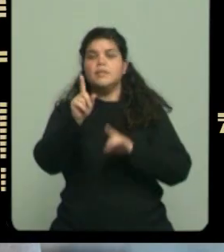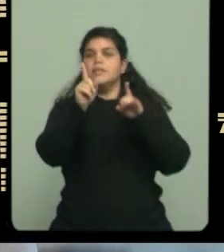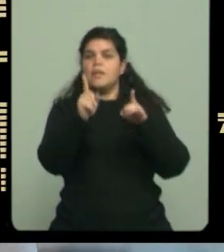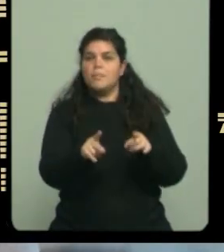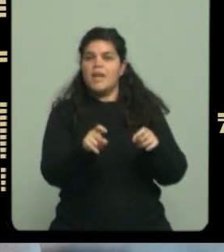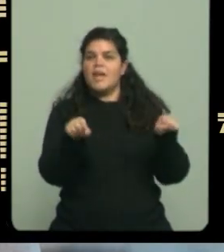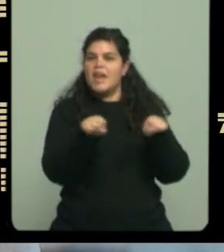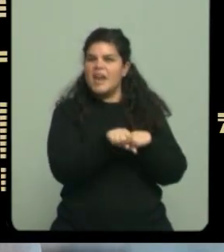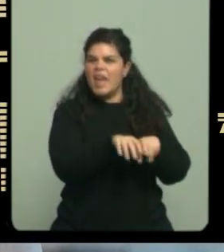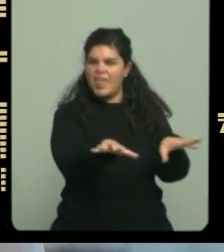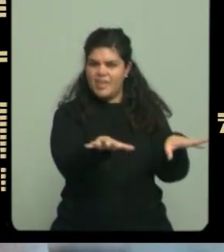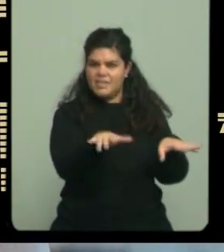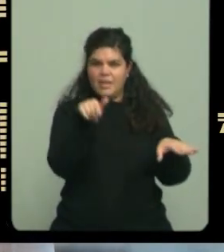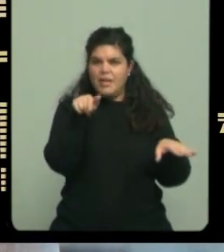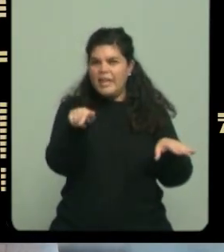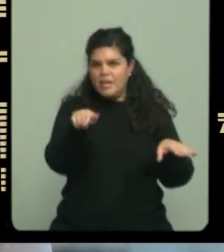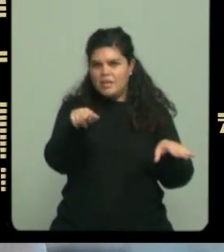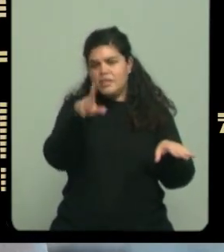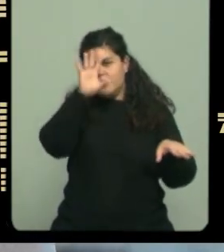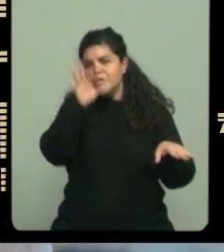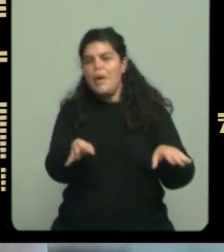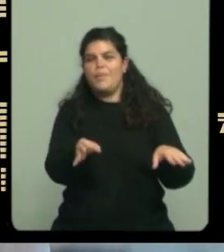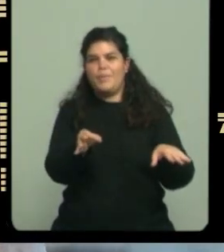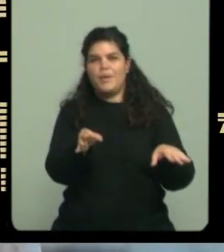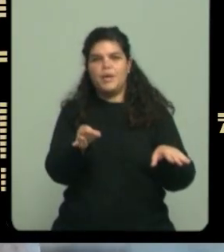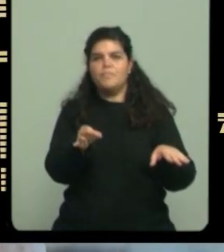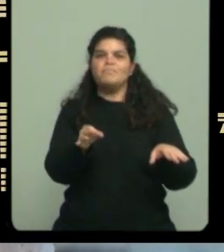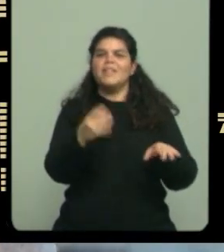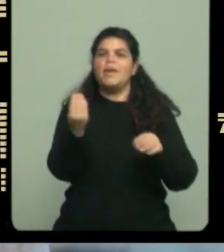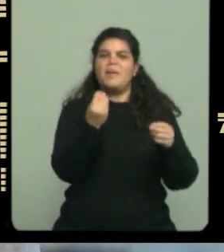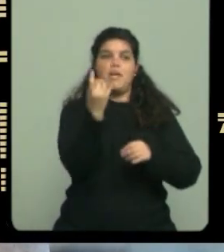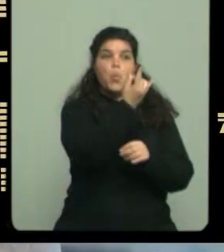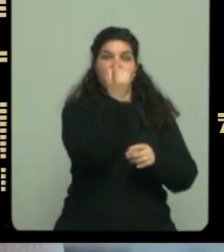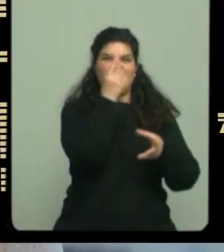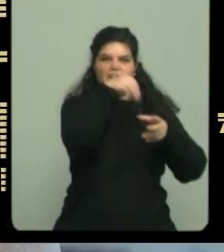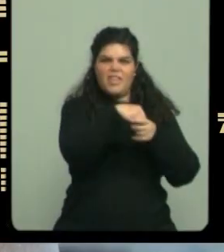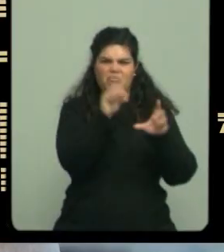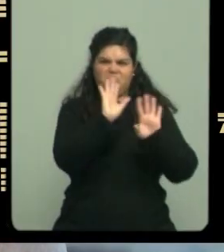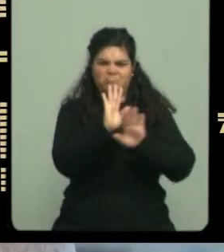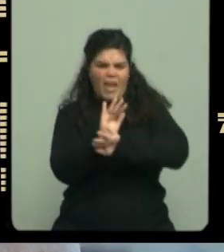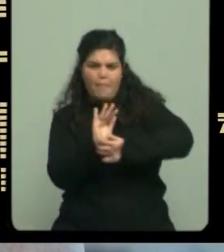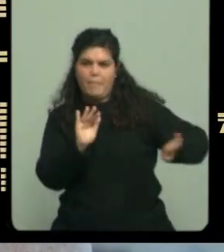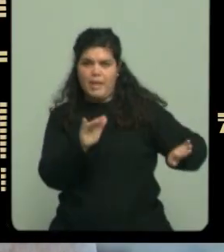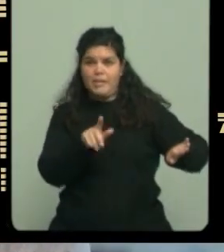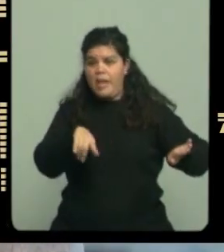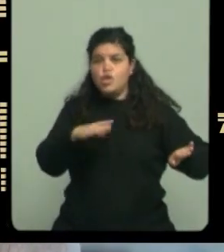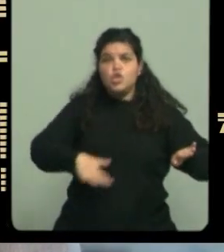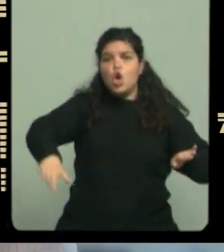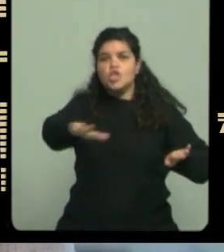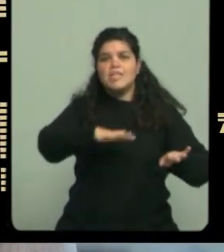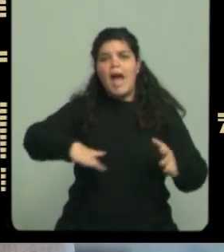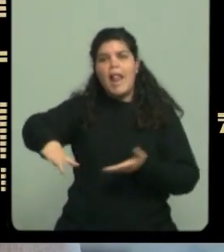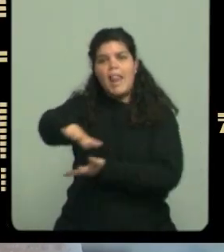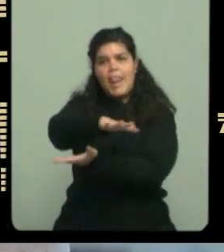redes también aparecen, ellas abordan las situaciones en lo que es por afuera del ámbito universitario o de personas